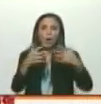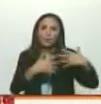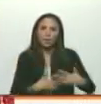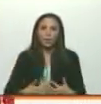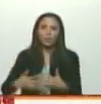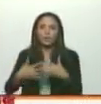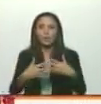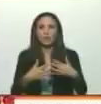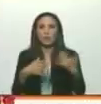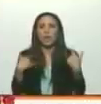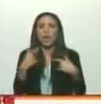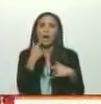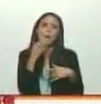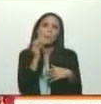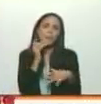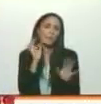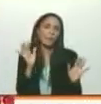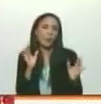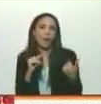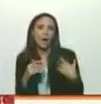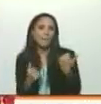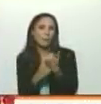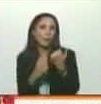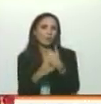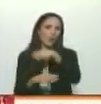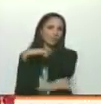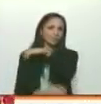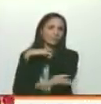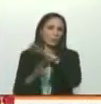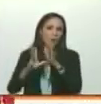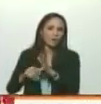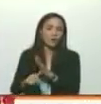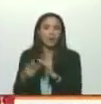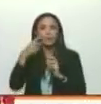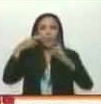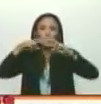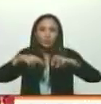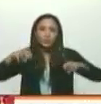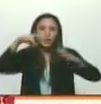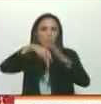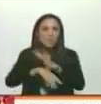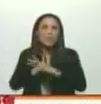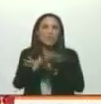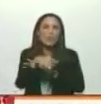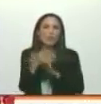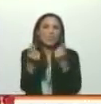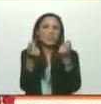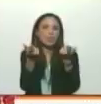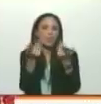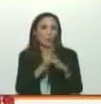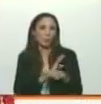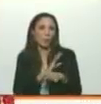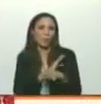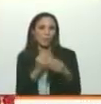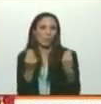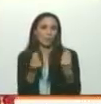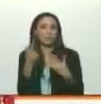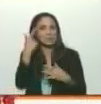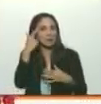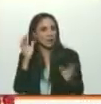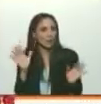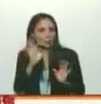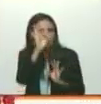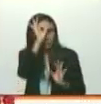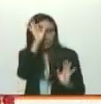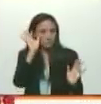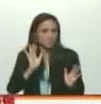protegiera vagabundos y malandros, abrieron una investigación de dónde él sacó esa plata. Digo yo, ¿no? Nosotros estamos